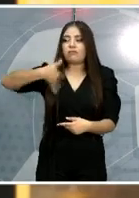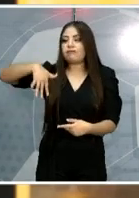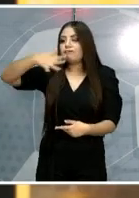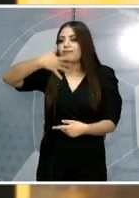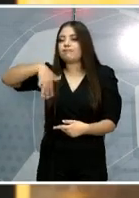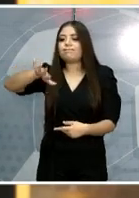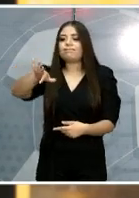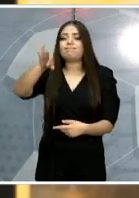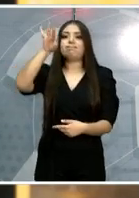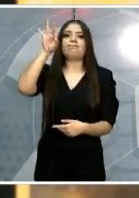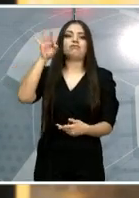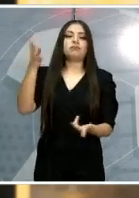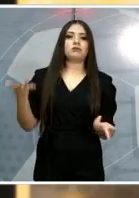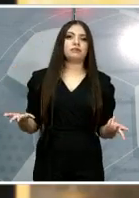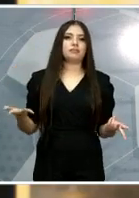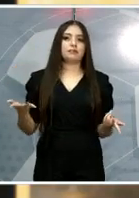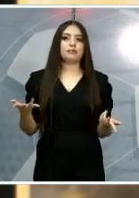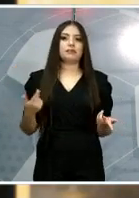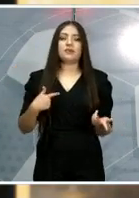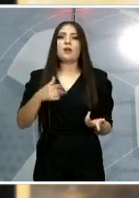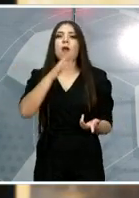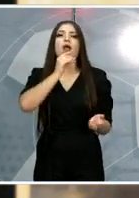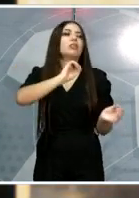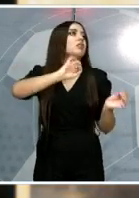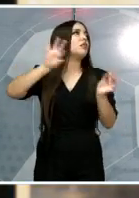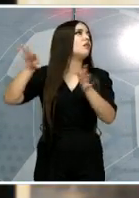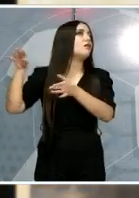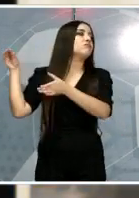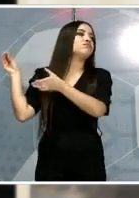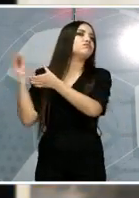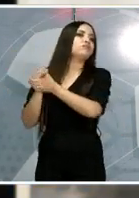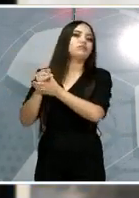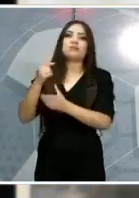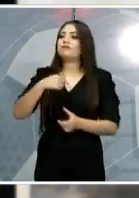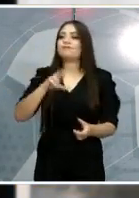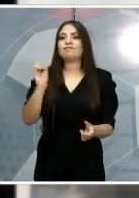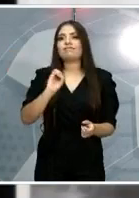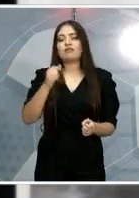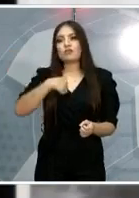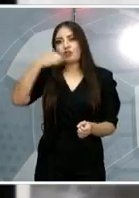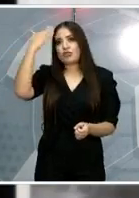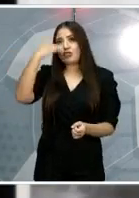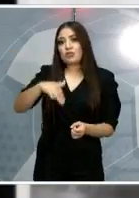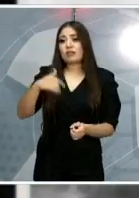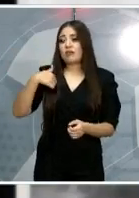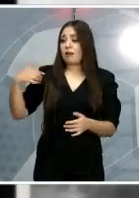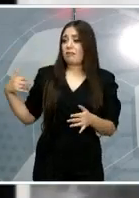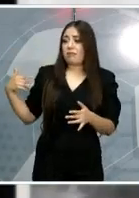permitir dejarlos solos, porque yo sé lo que es sentirse sola. Por muchos años lo sentí.